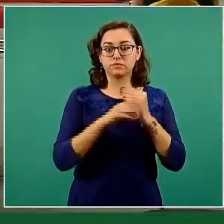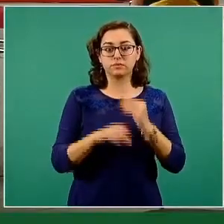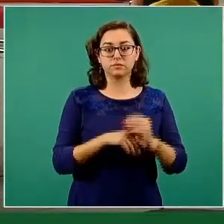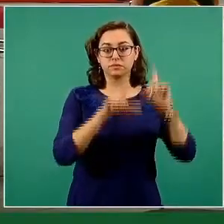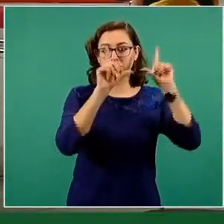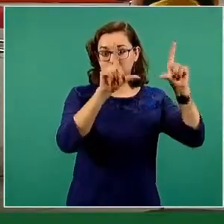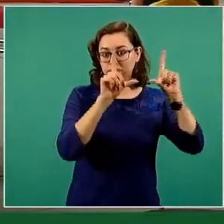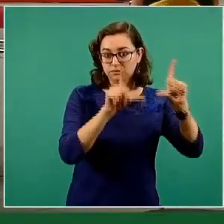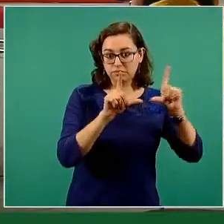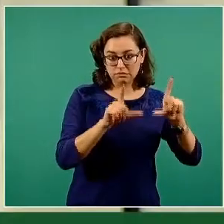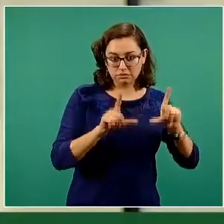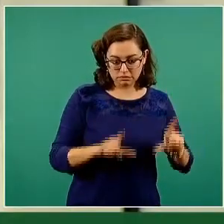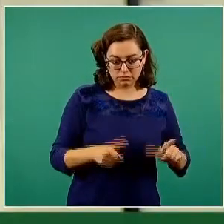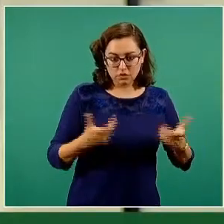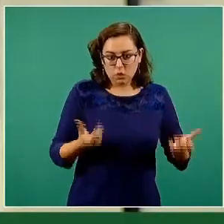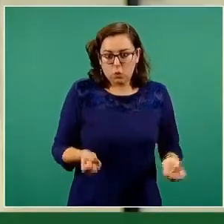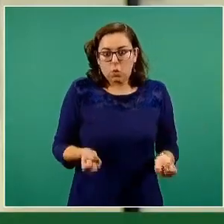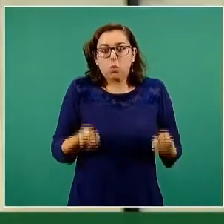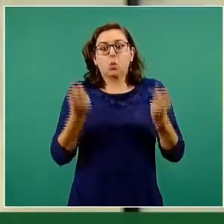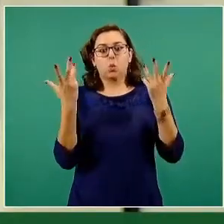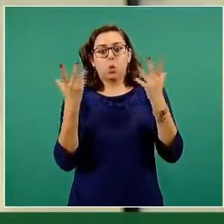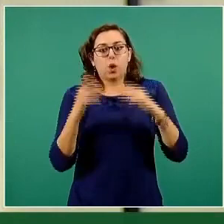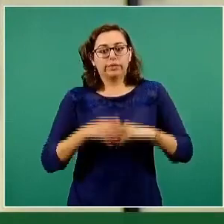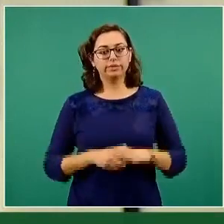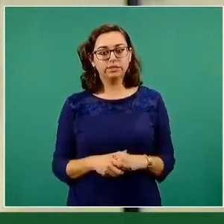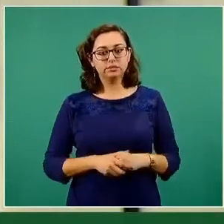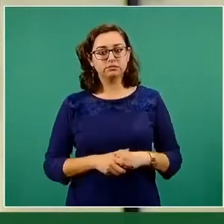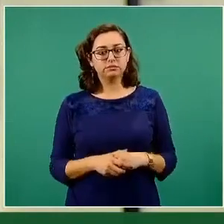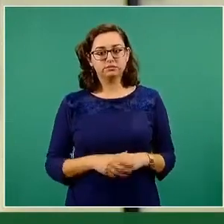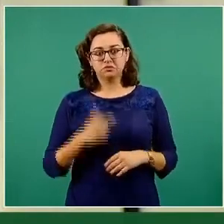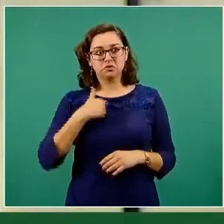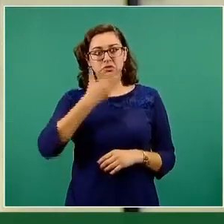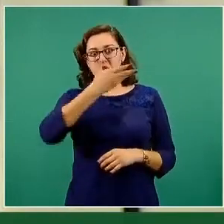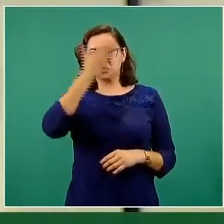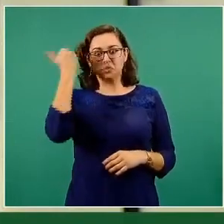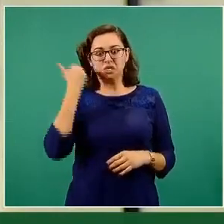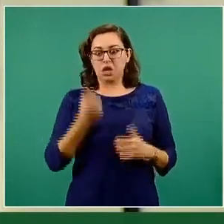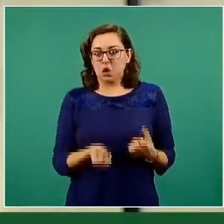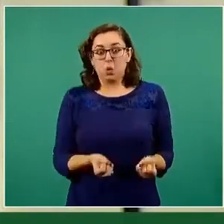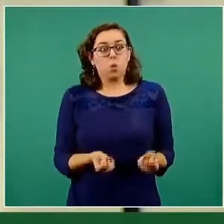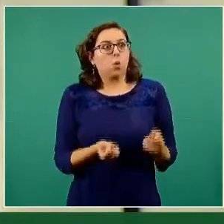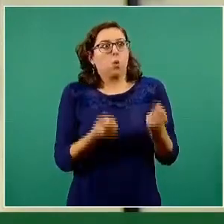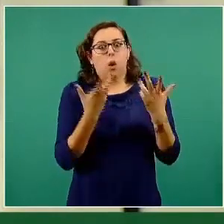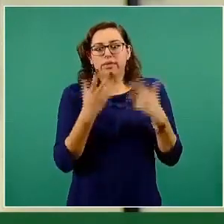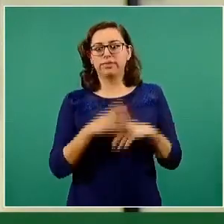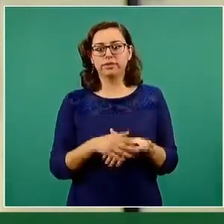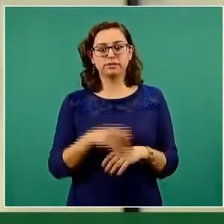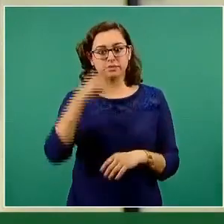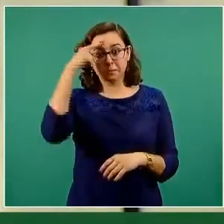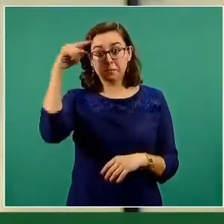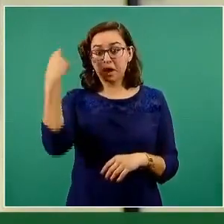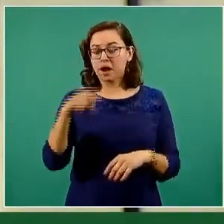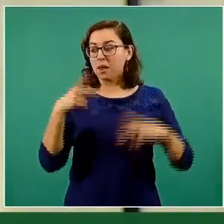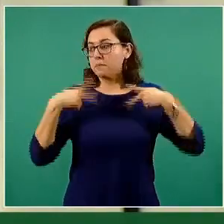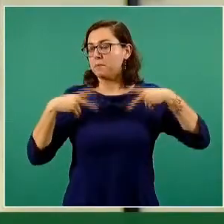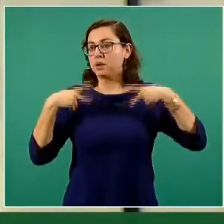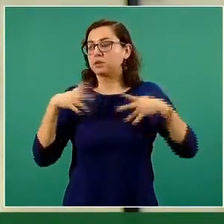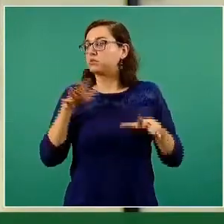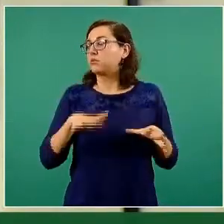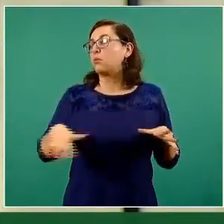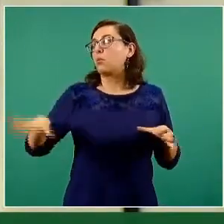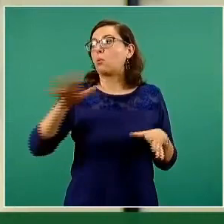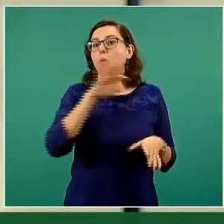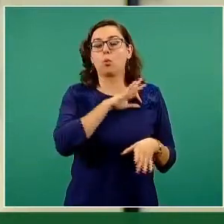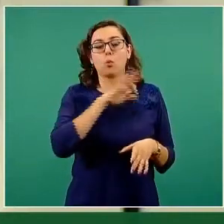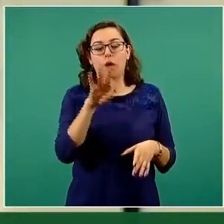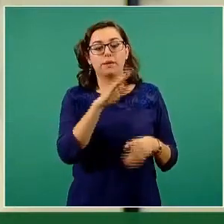cuenta. ¿Cuántas herramientas han puesto a disposición precisamente de los mexicanos para que consulten todo lo referente